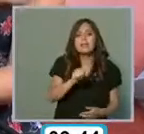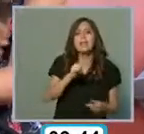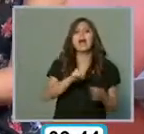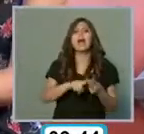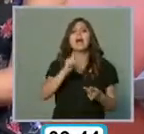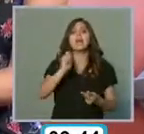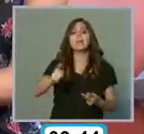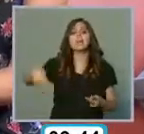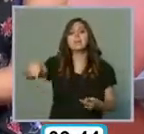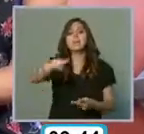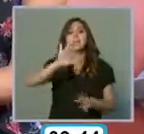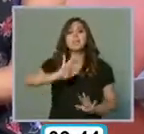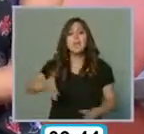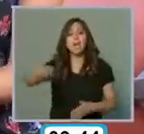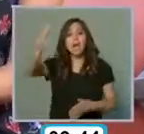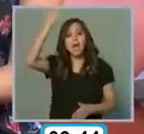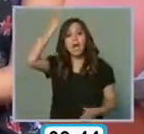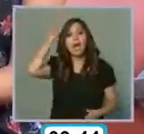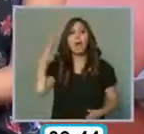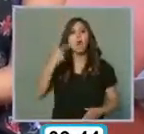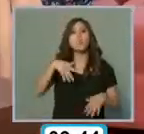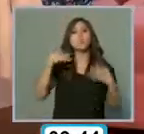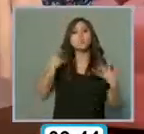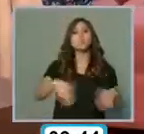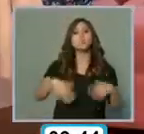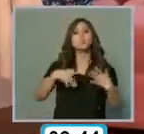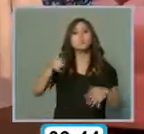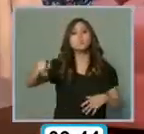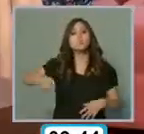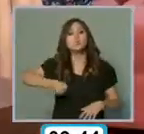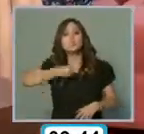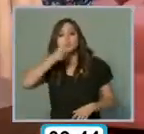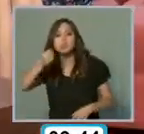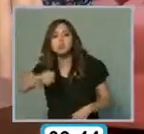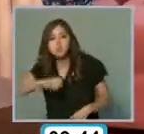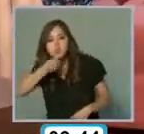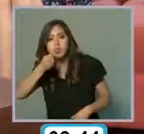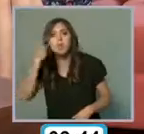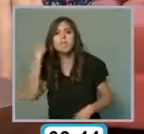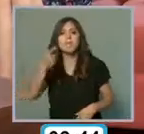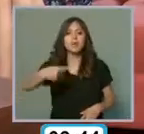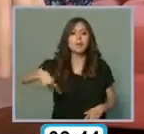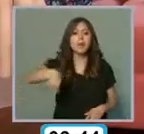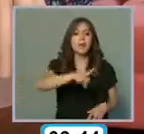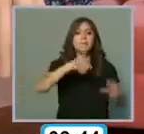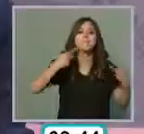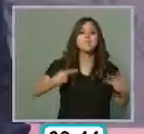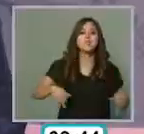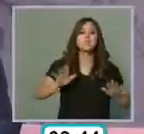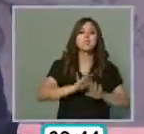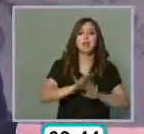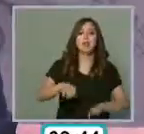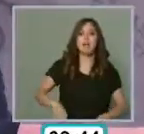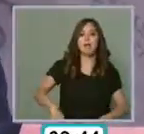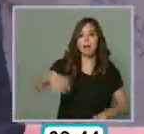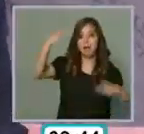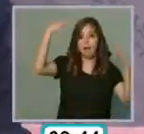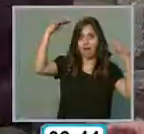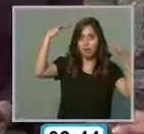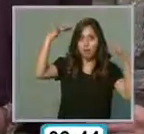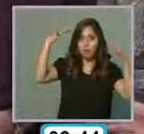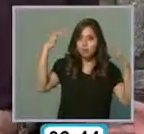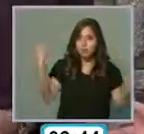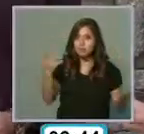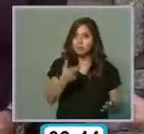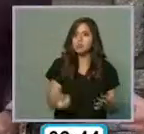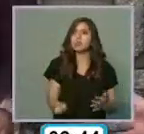un venerable anciano y ustedes, personas muy, muy entradas en años. La expectativa. Ay, pues, ¿cuántos crees años que